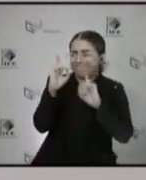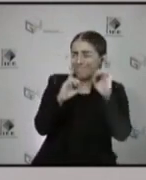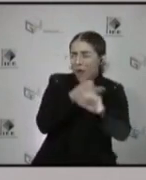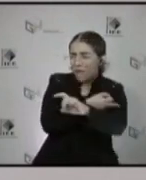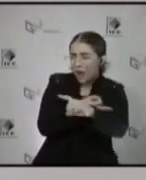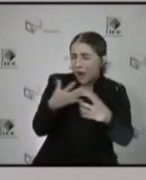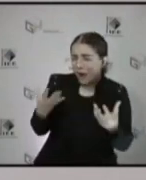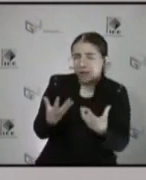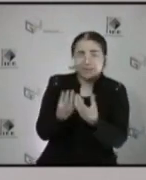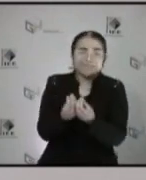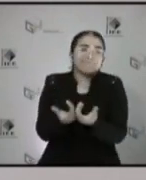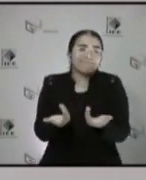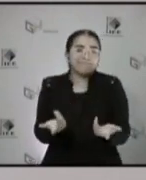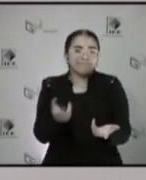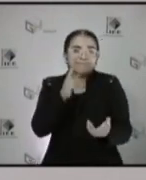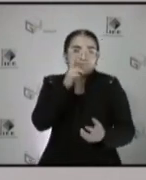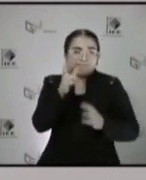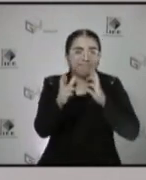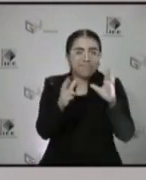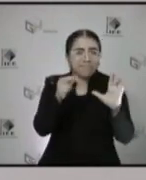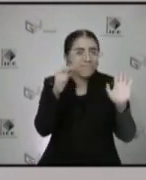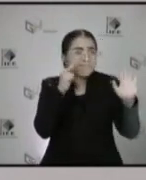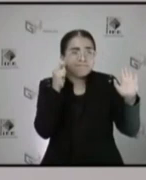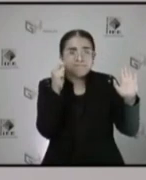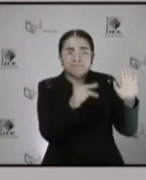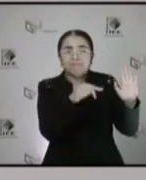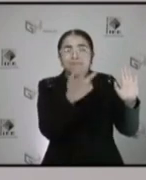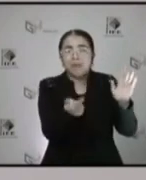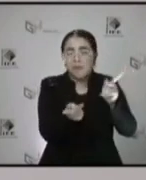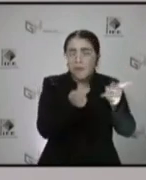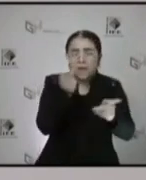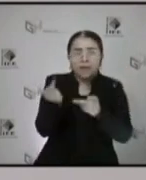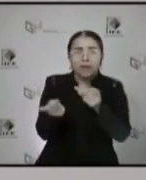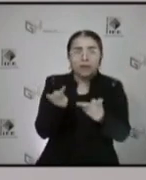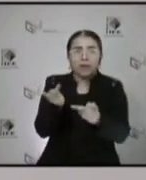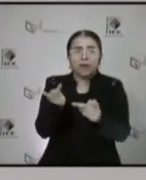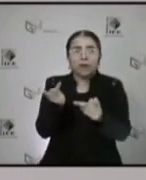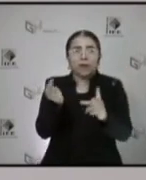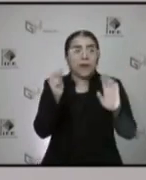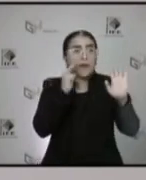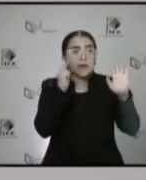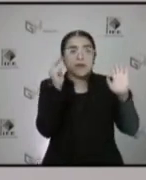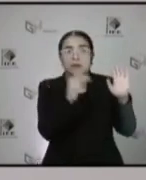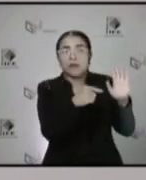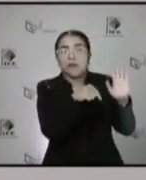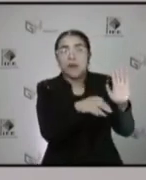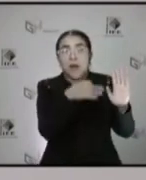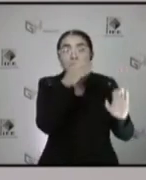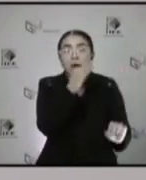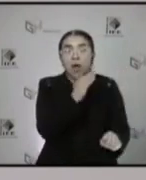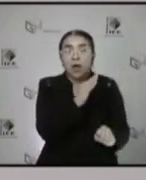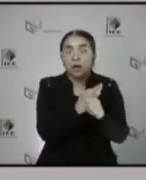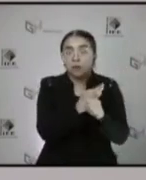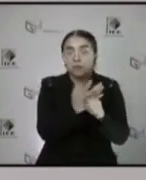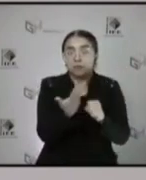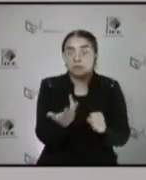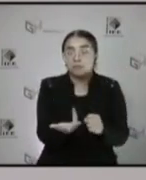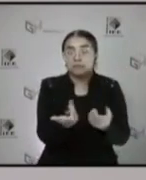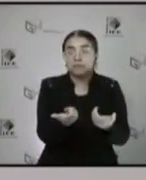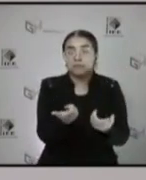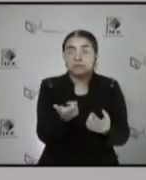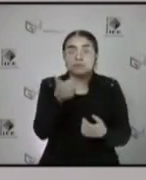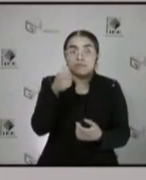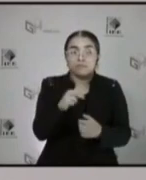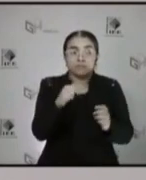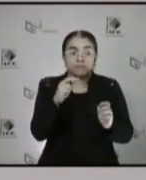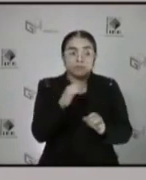duda, el resultado que está contemplado en las encuestas va a detonar que en este ejercicio, en lugar de hacer